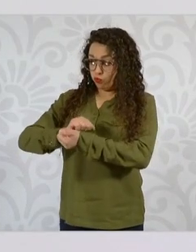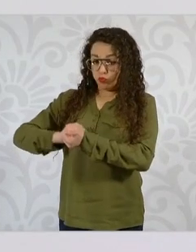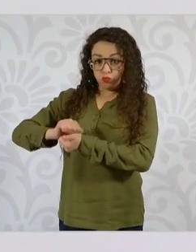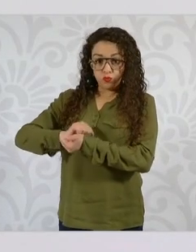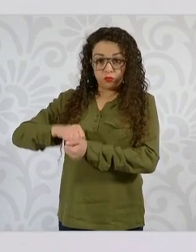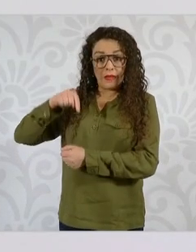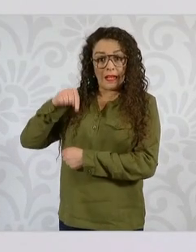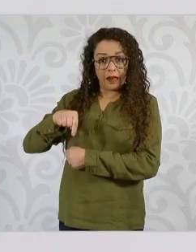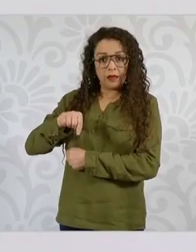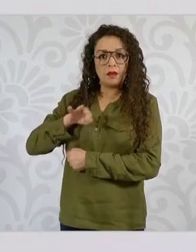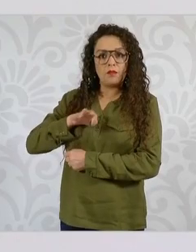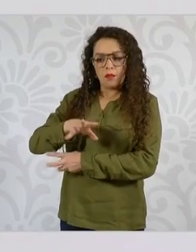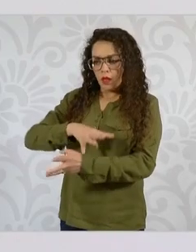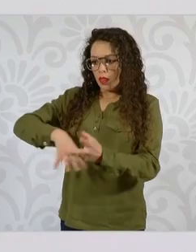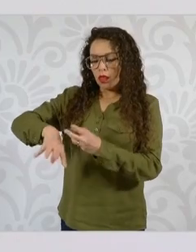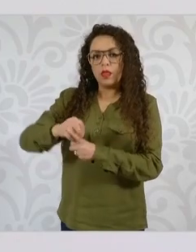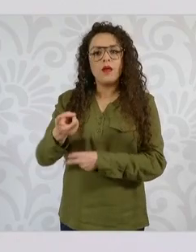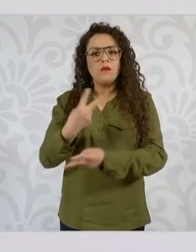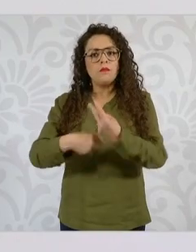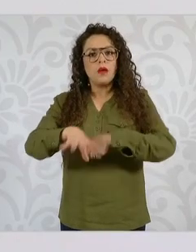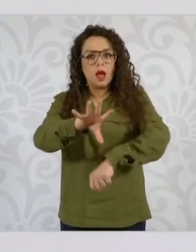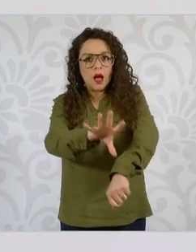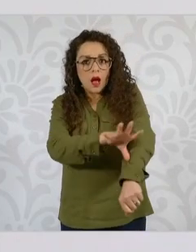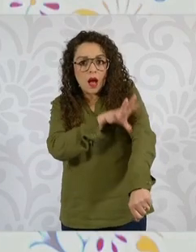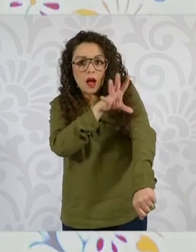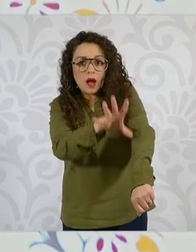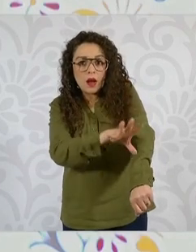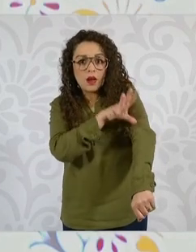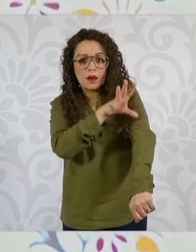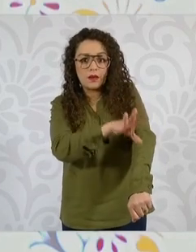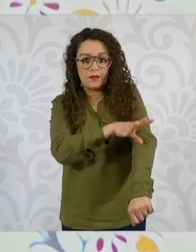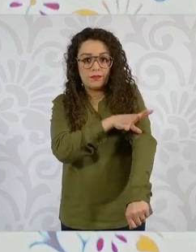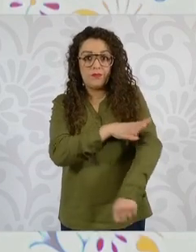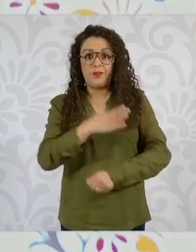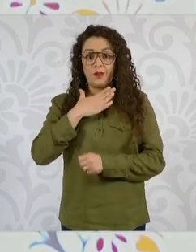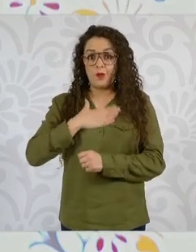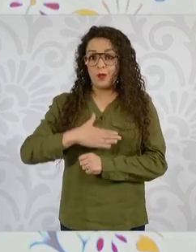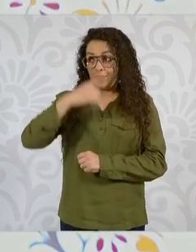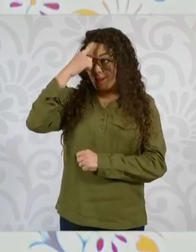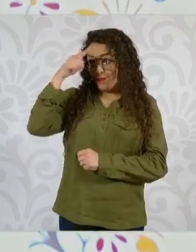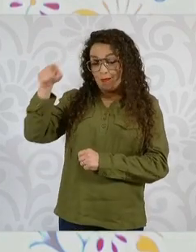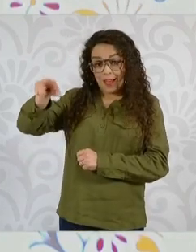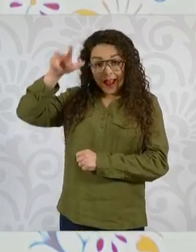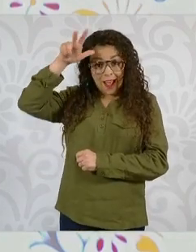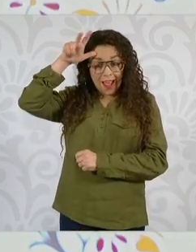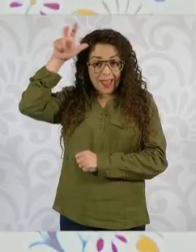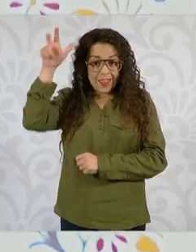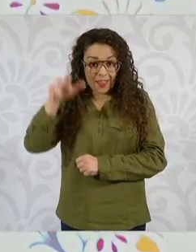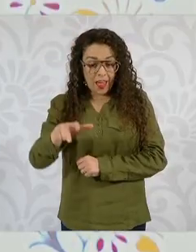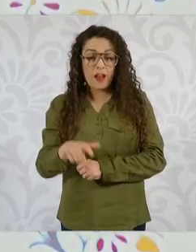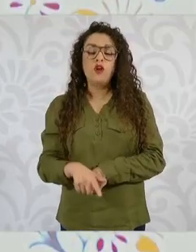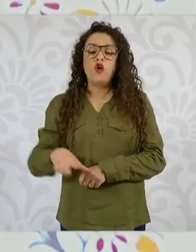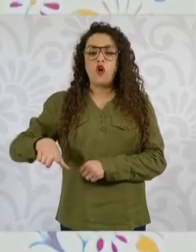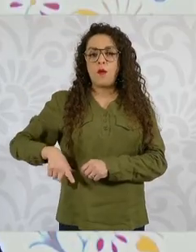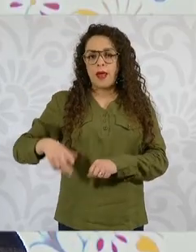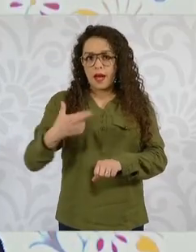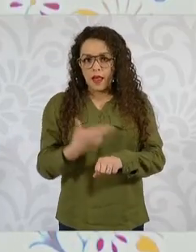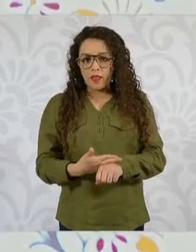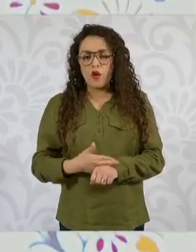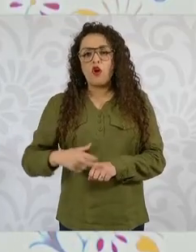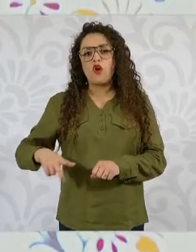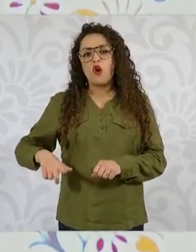toda esta zona de Hidalgo y estamos trabajando muy bien con el gobernador y con la gobernadora Delfina y también con Clara